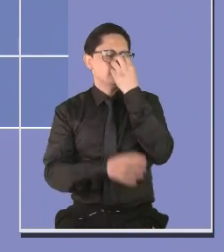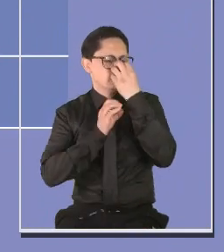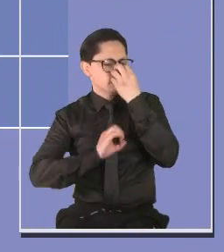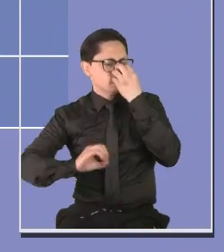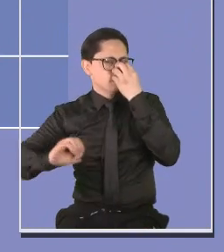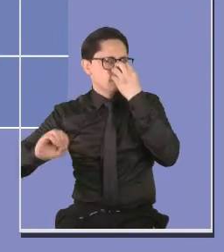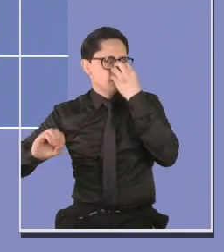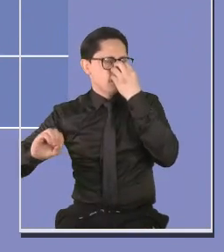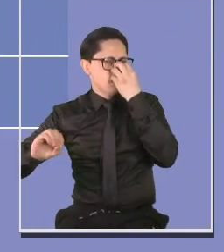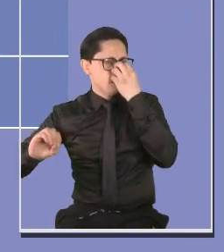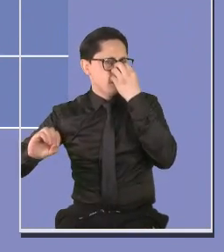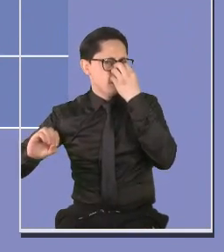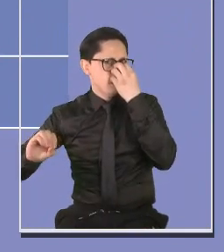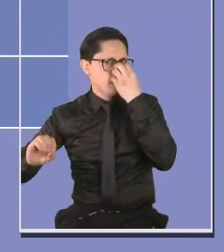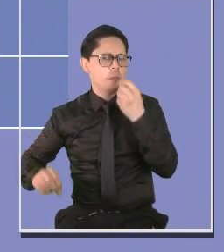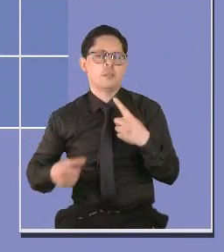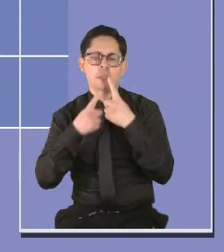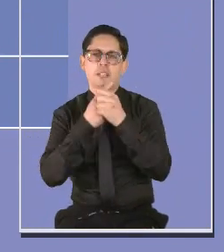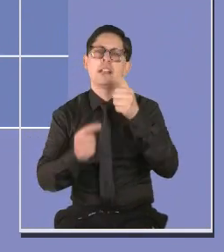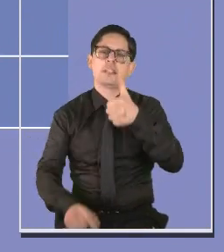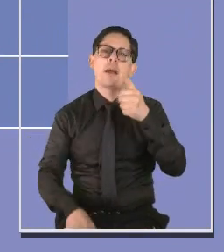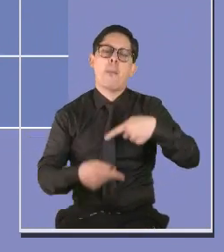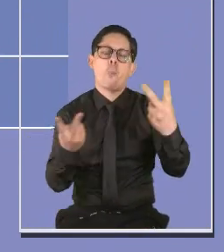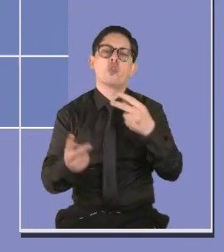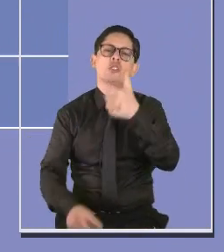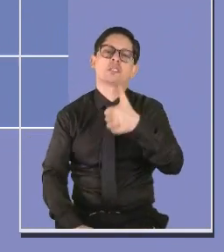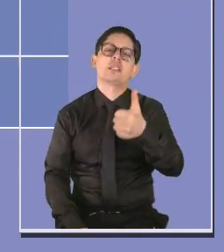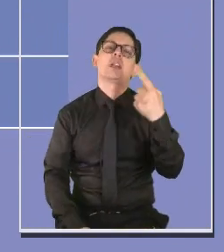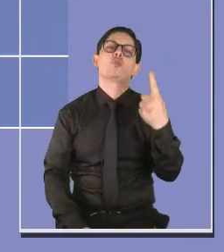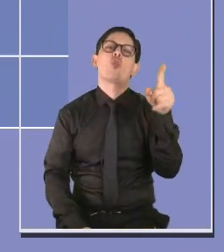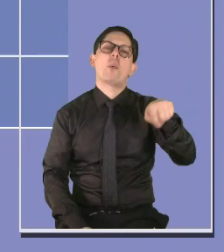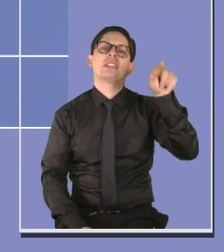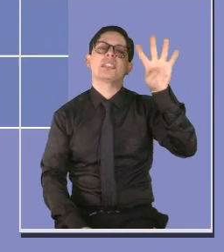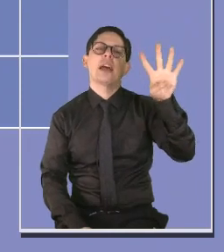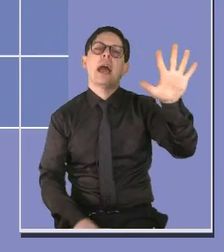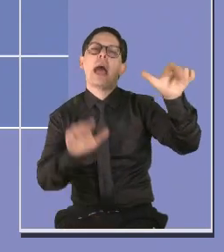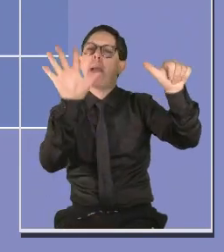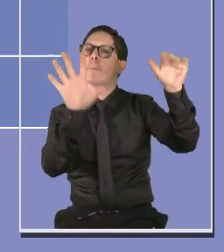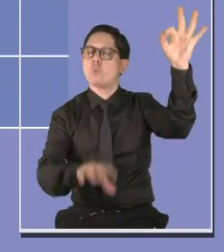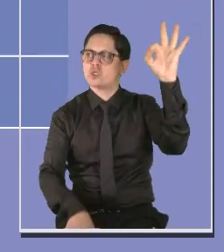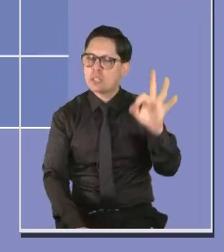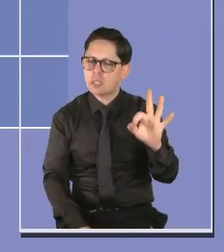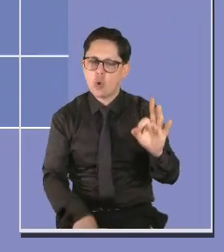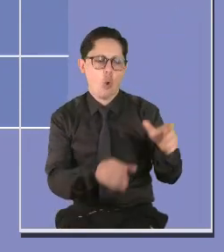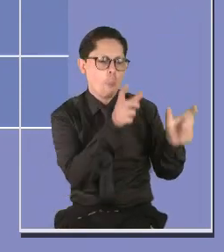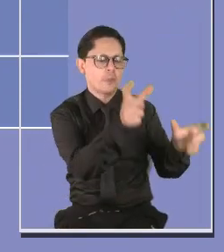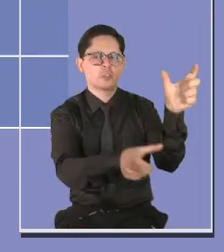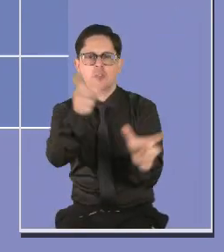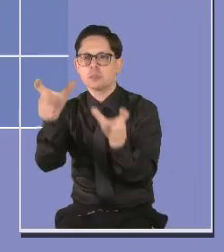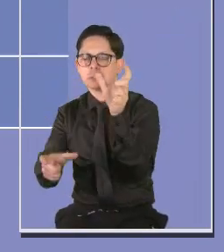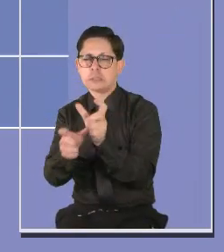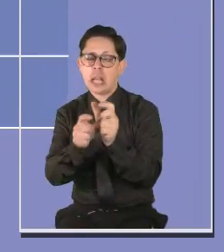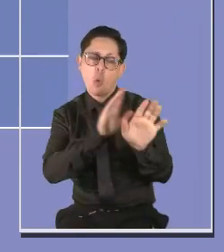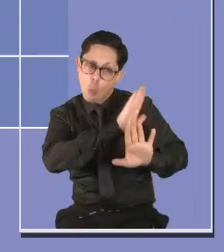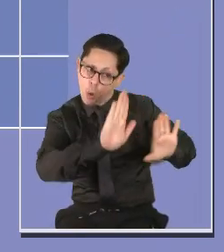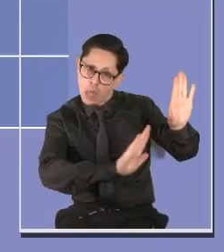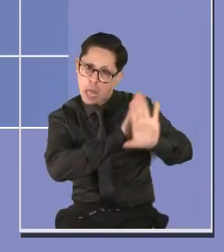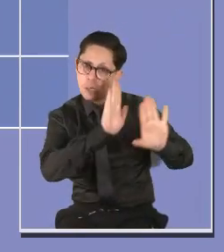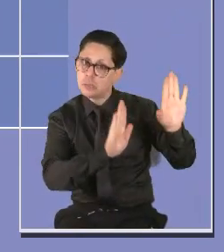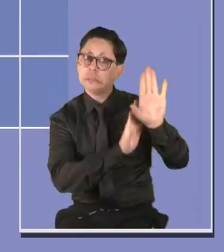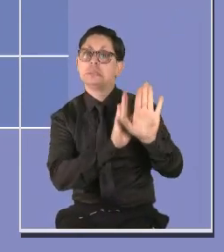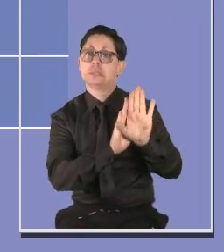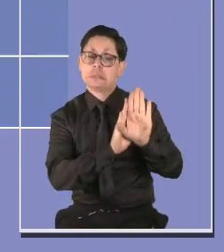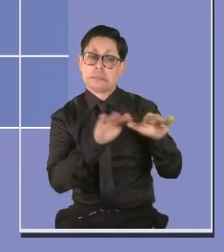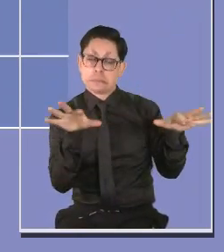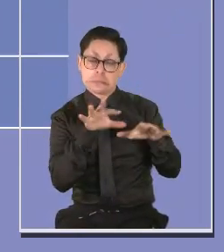en el sector público tenemos el 61,6% de personas que están en unidades de cuidados intensivos que